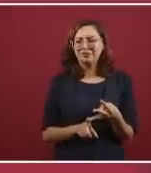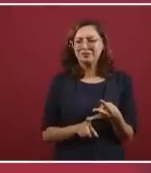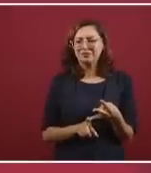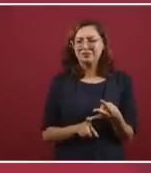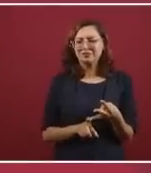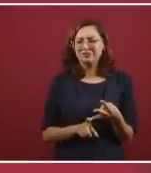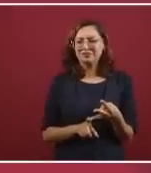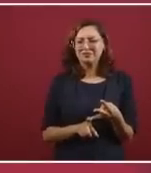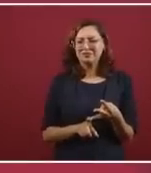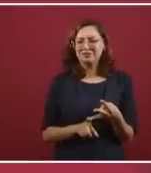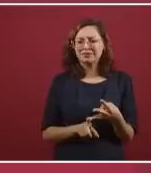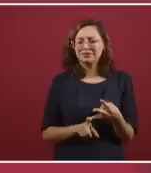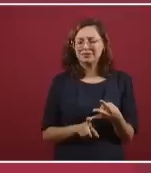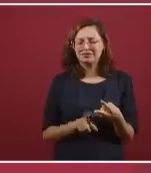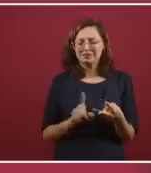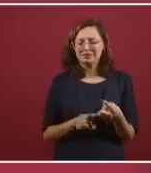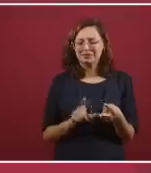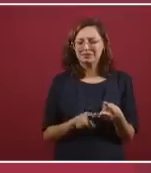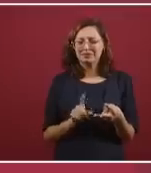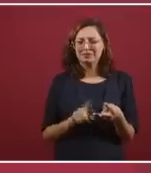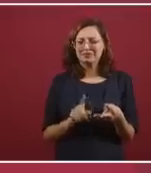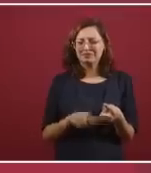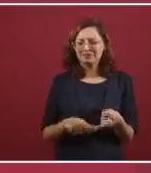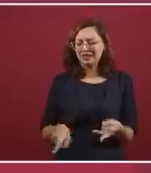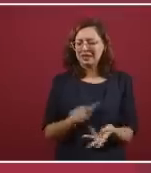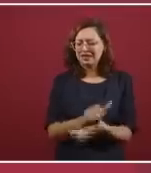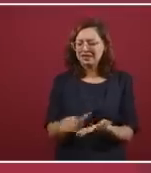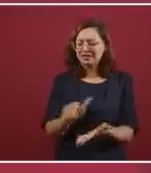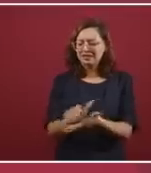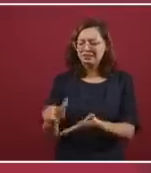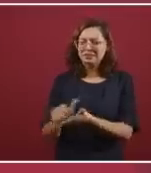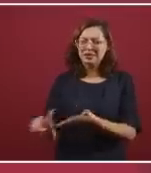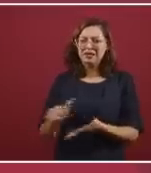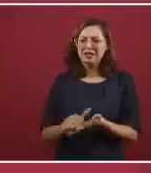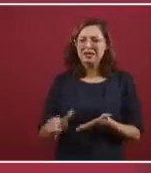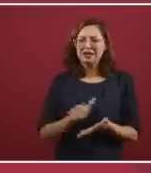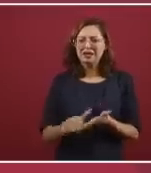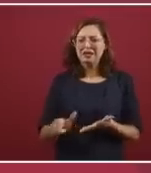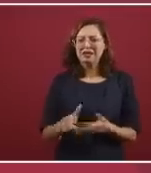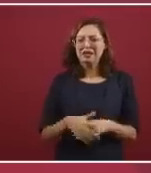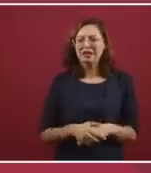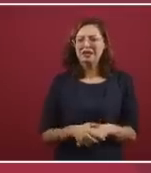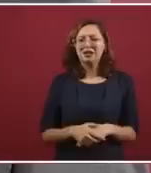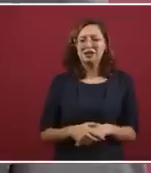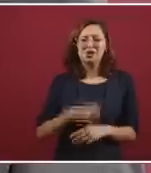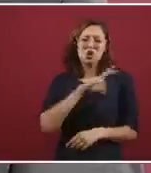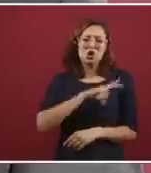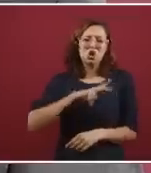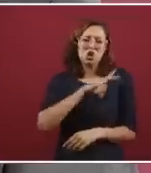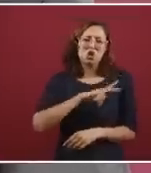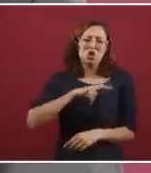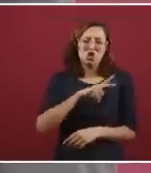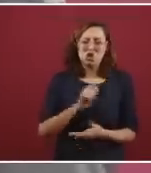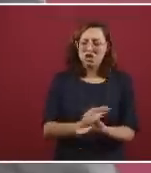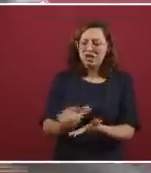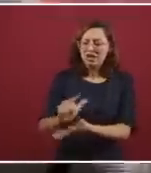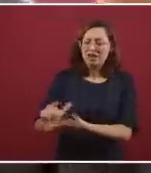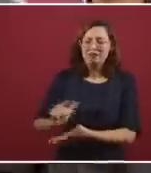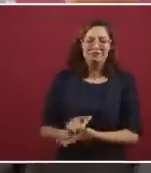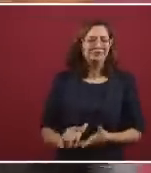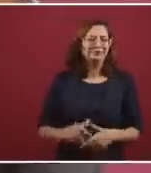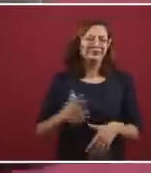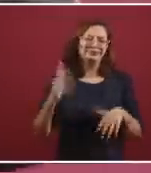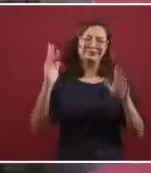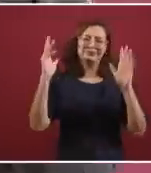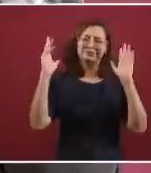como se va para la limpia este cloro pero